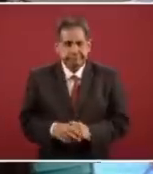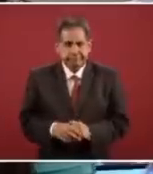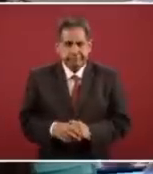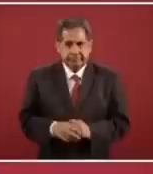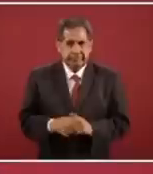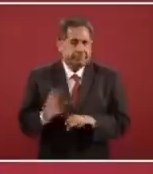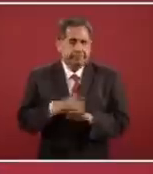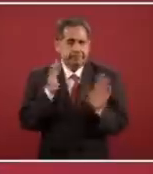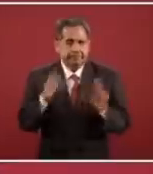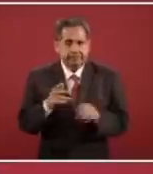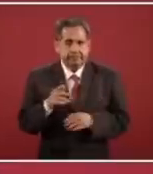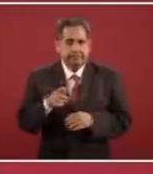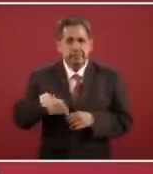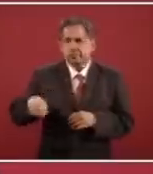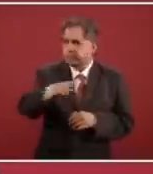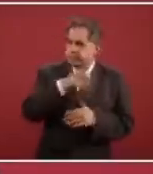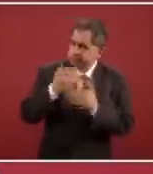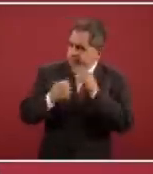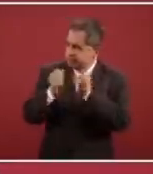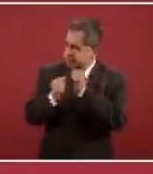porque no nos conocen o